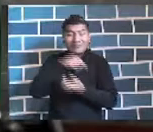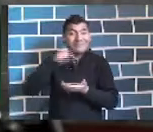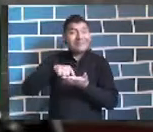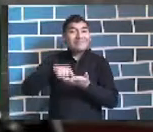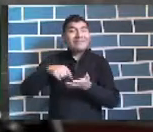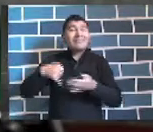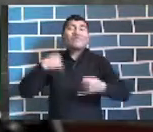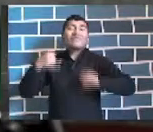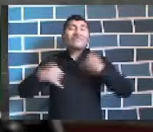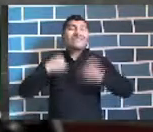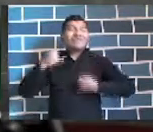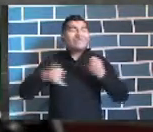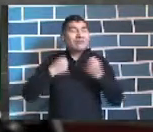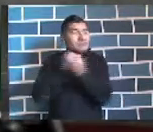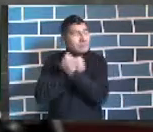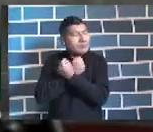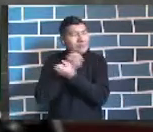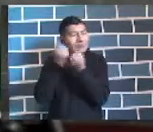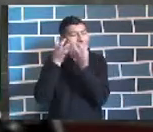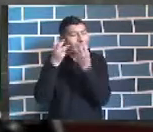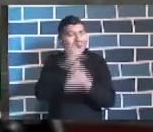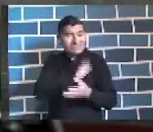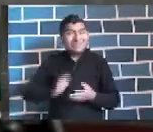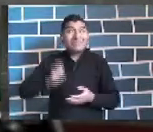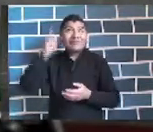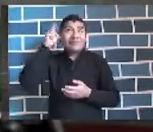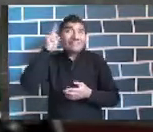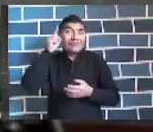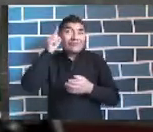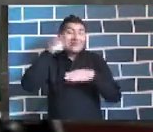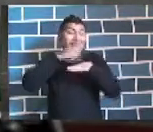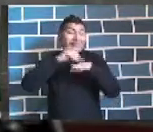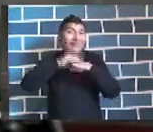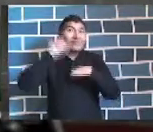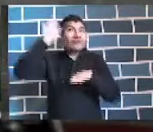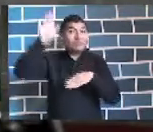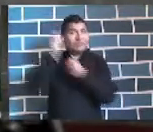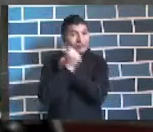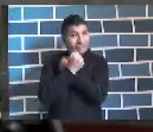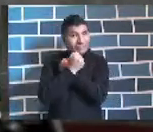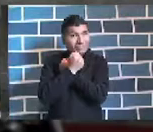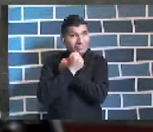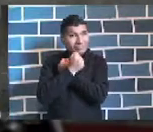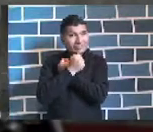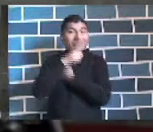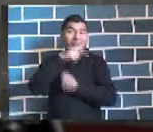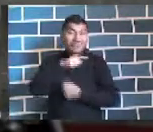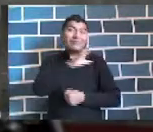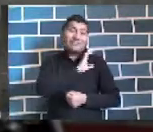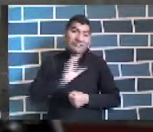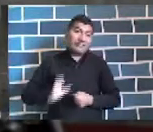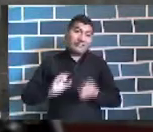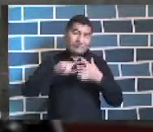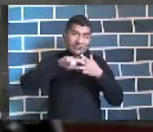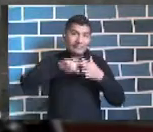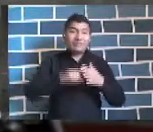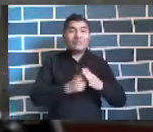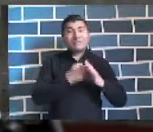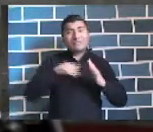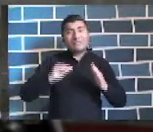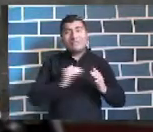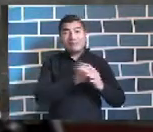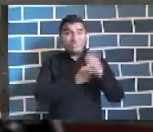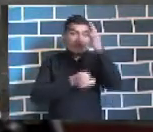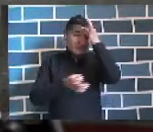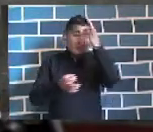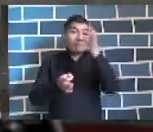que apasionadamente amaba al Señor, atraído por el amor, porque es Cristo quien inicia nuestra